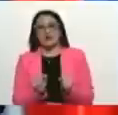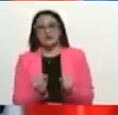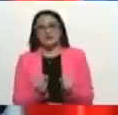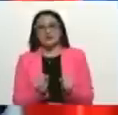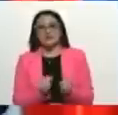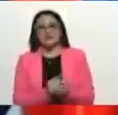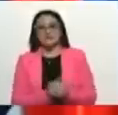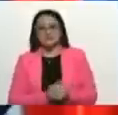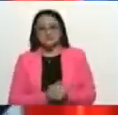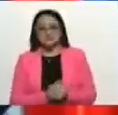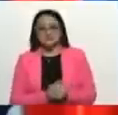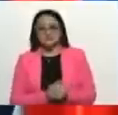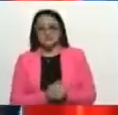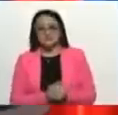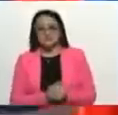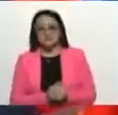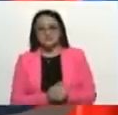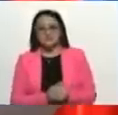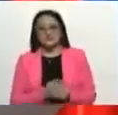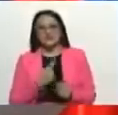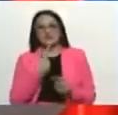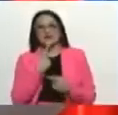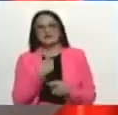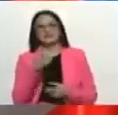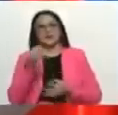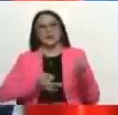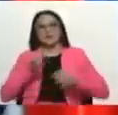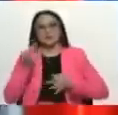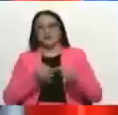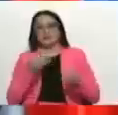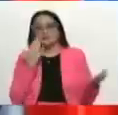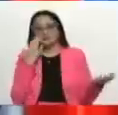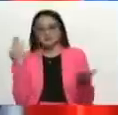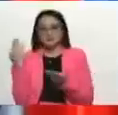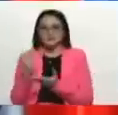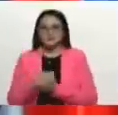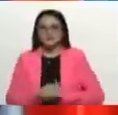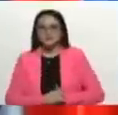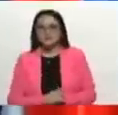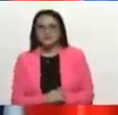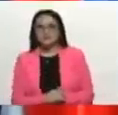establece nuestro sistema de justicia.